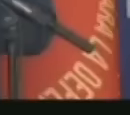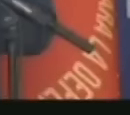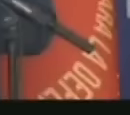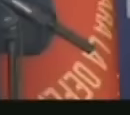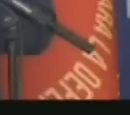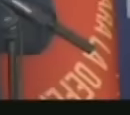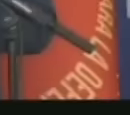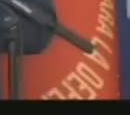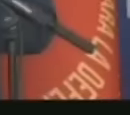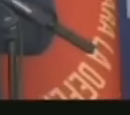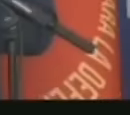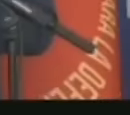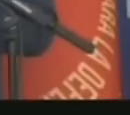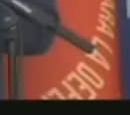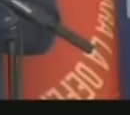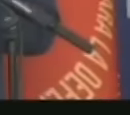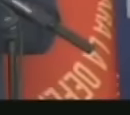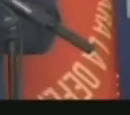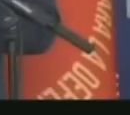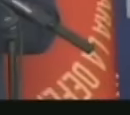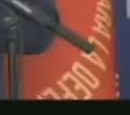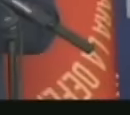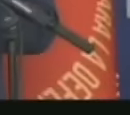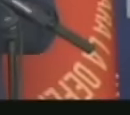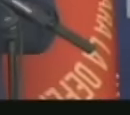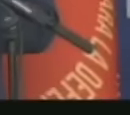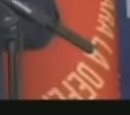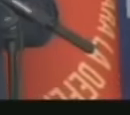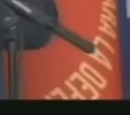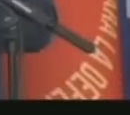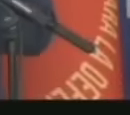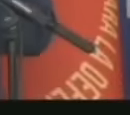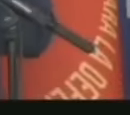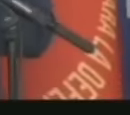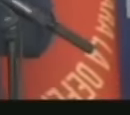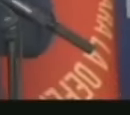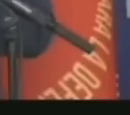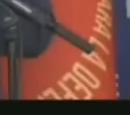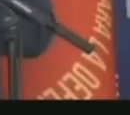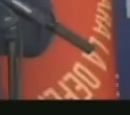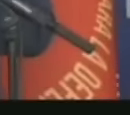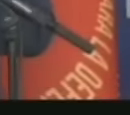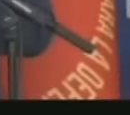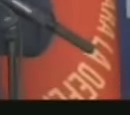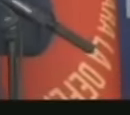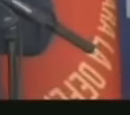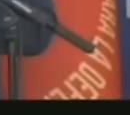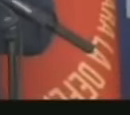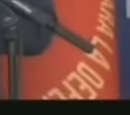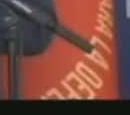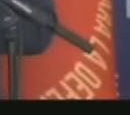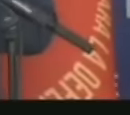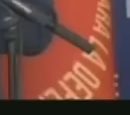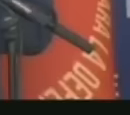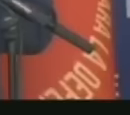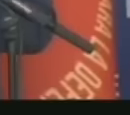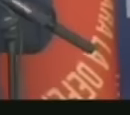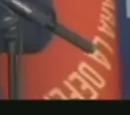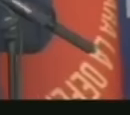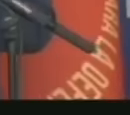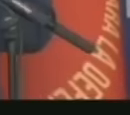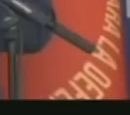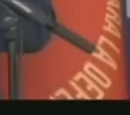nación venezolana, quien usurpe esa función está cometiendo un delito y tiene que estar